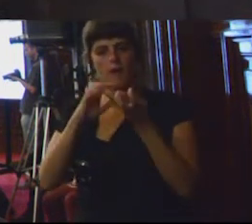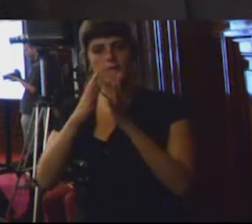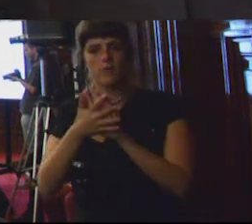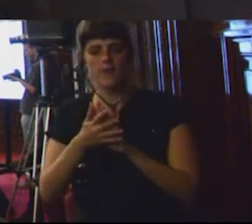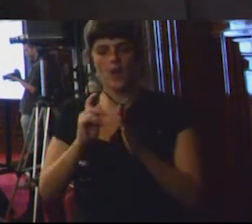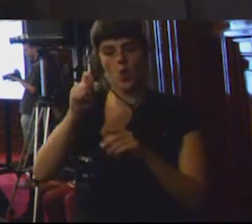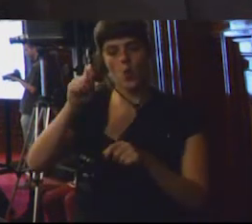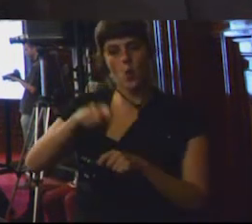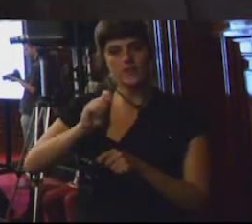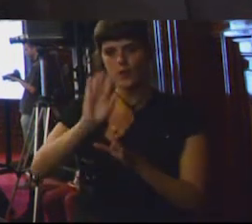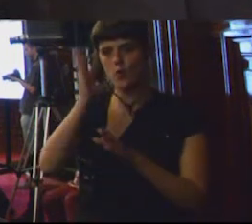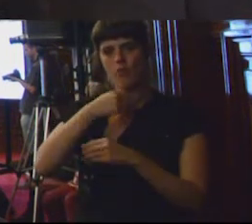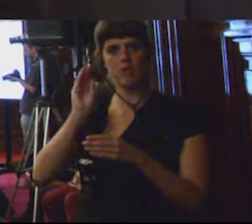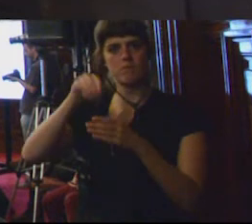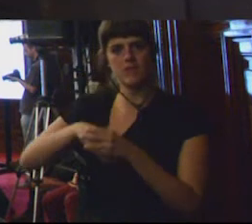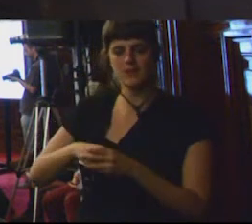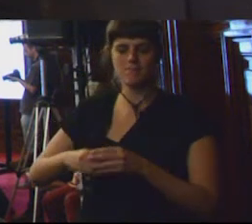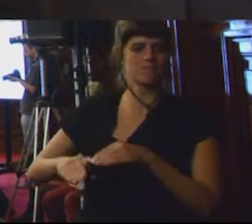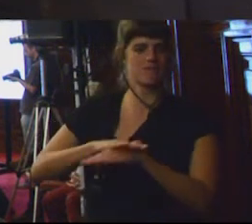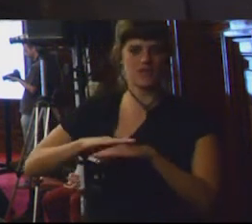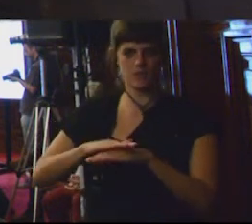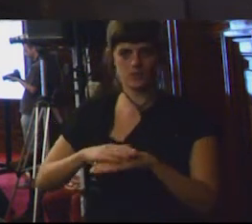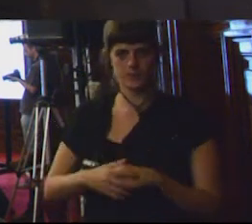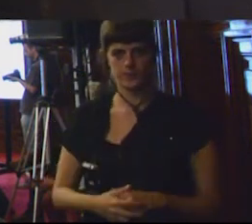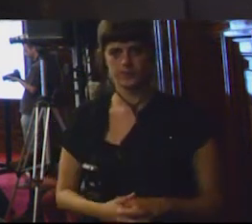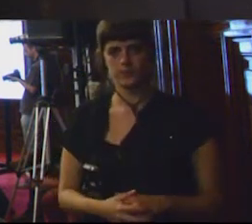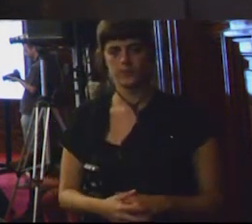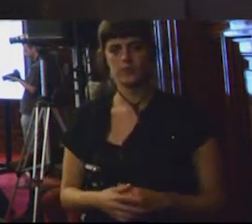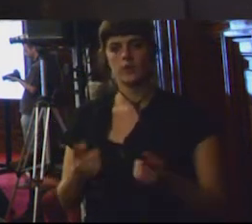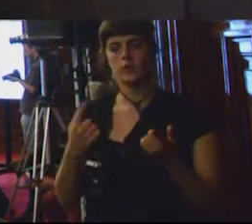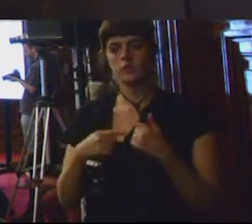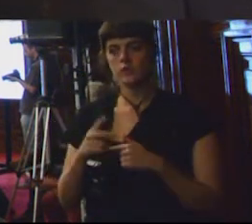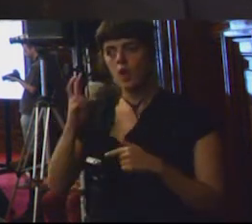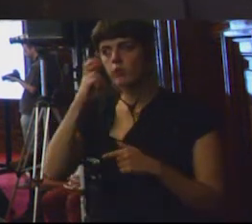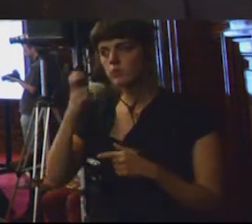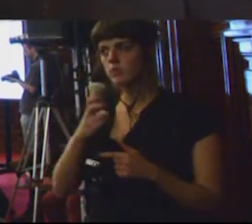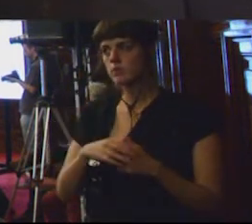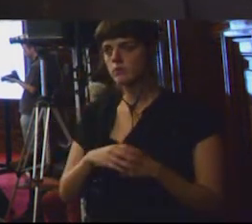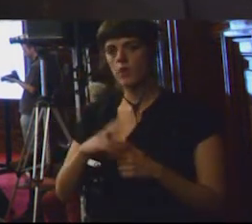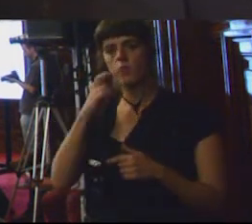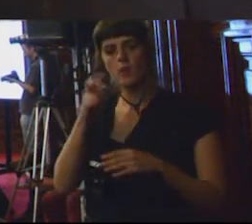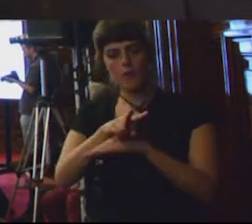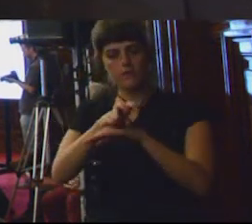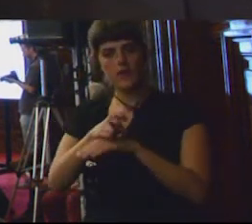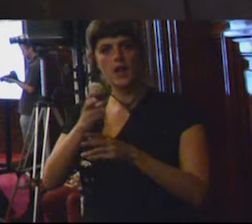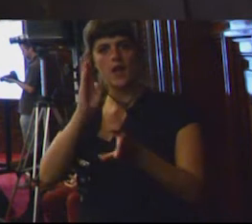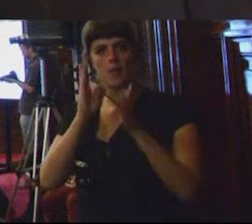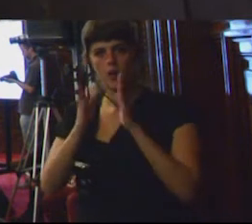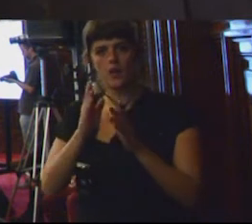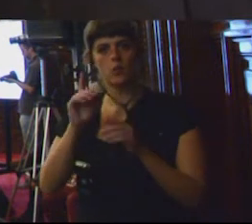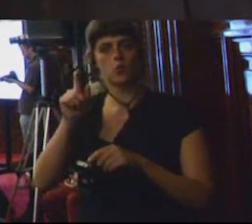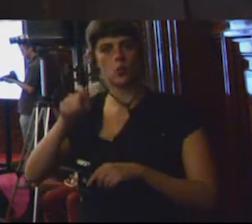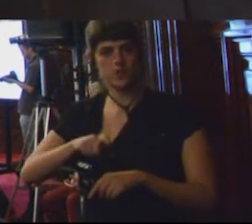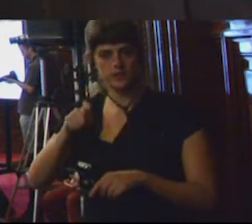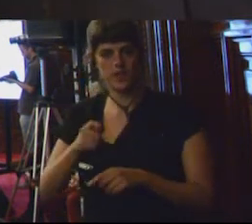oportunidad la técnica de los procuradores, magistrados, procuradores fiscales y abogados, además de las noticias de